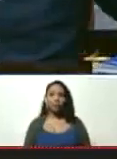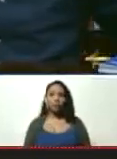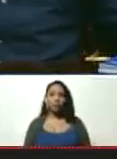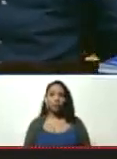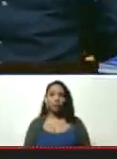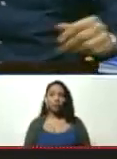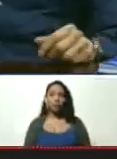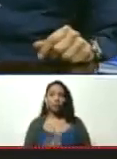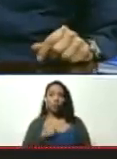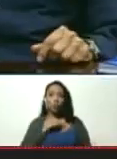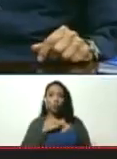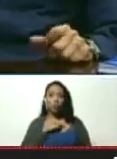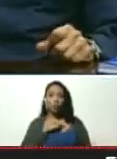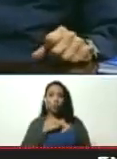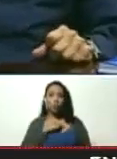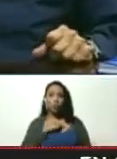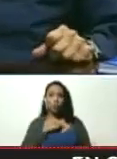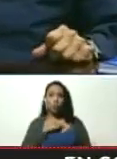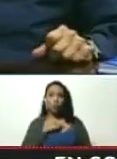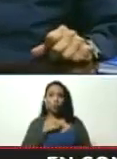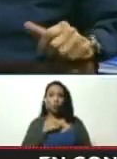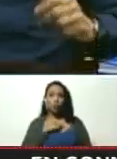que habíamos sido